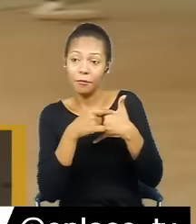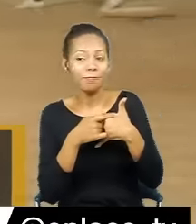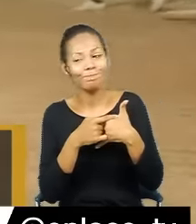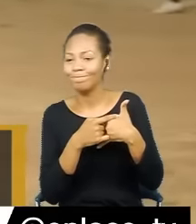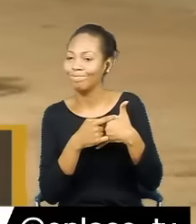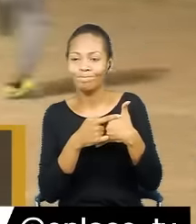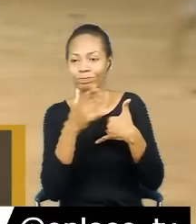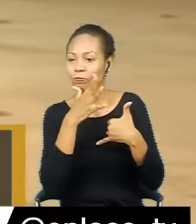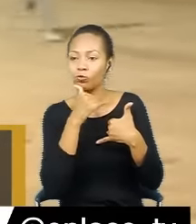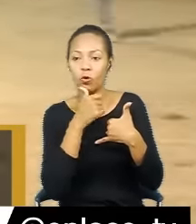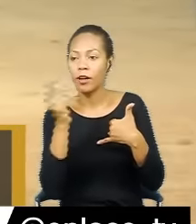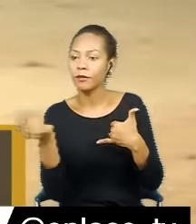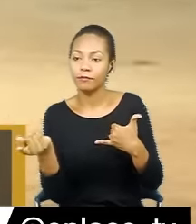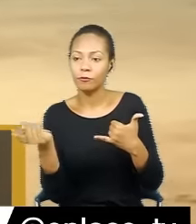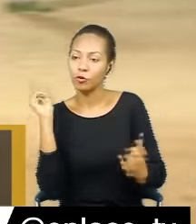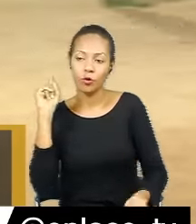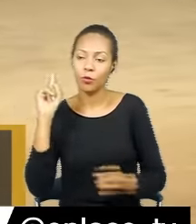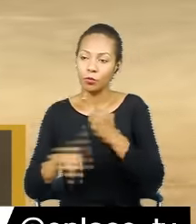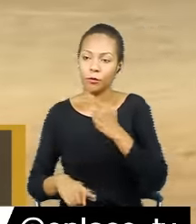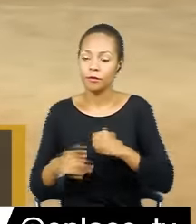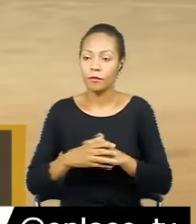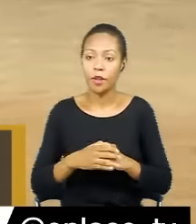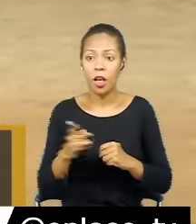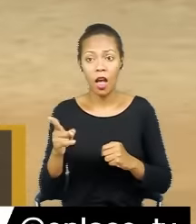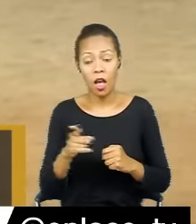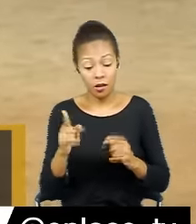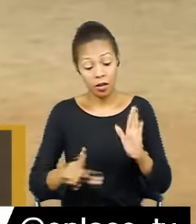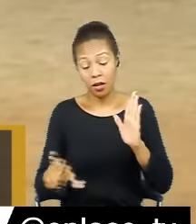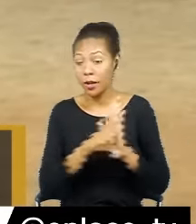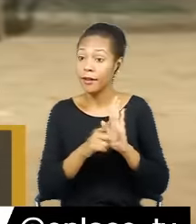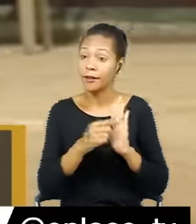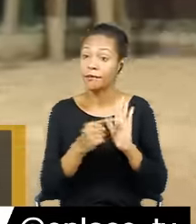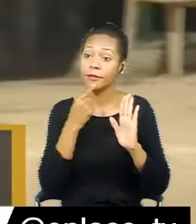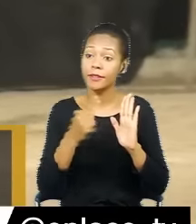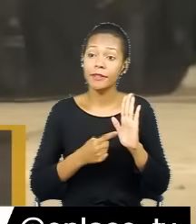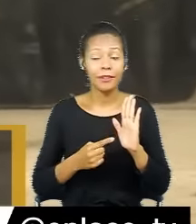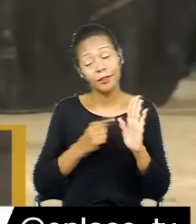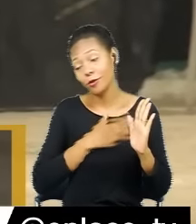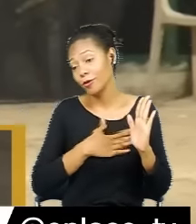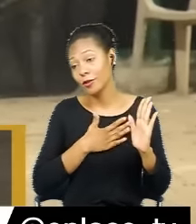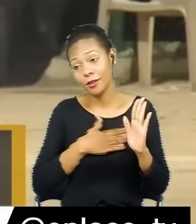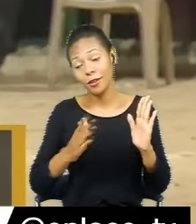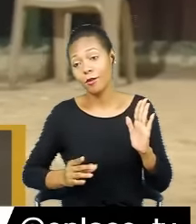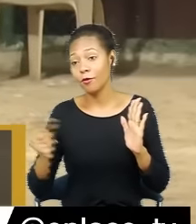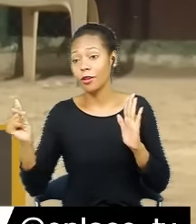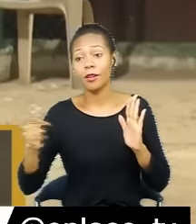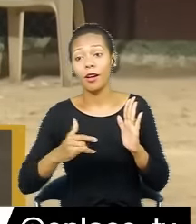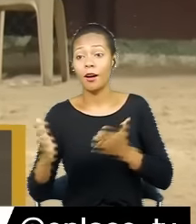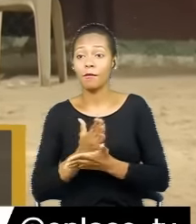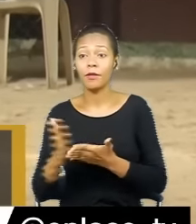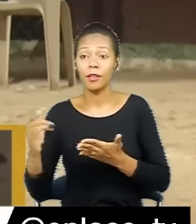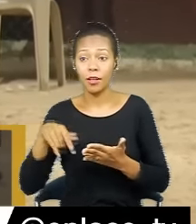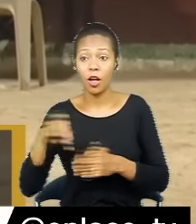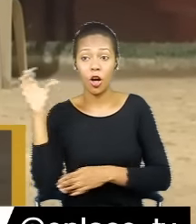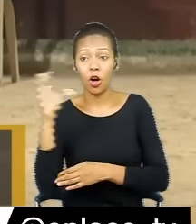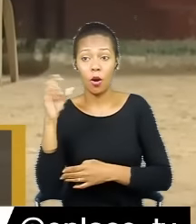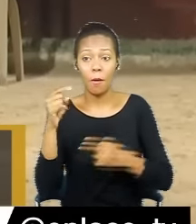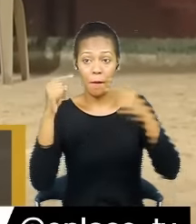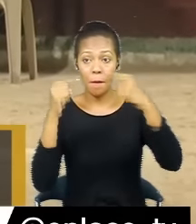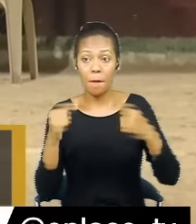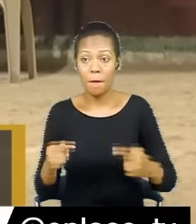afectados en su participación, ya que de conformidad con la ley estarán por fuera de las justas que se desarrollen en Colombia. La suspensión